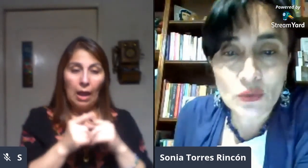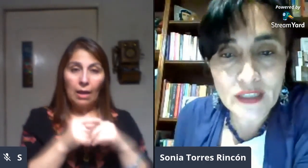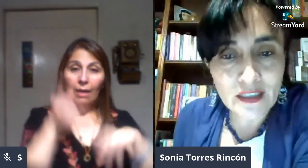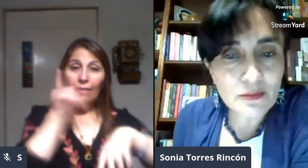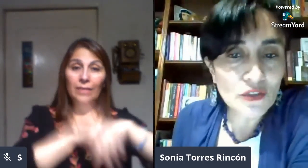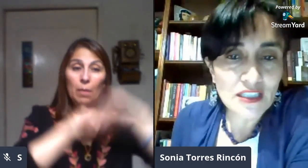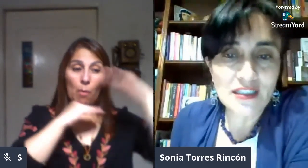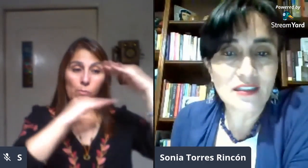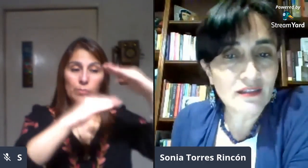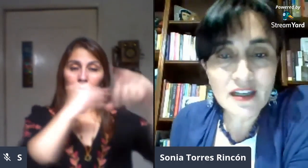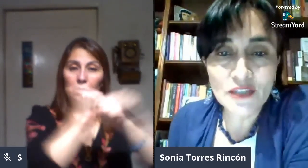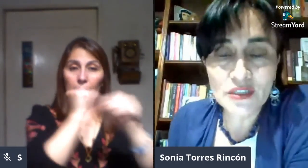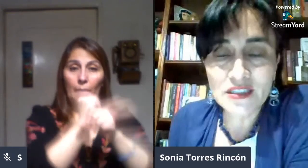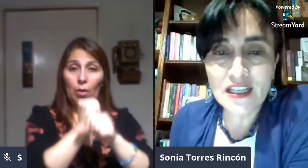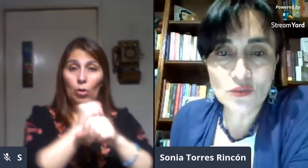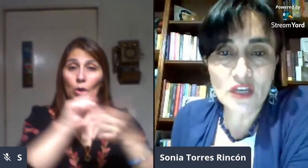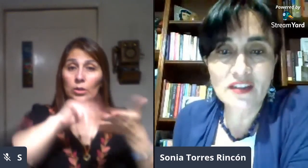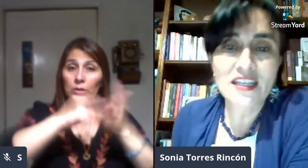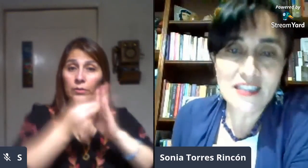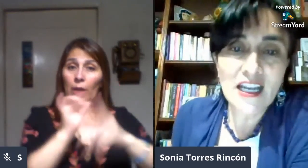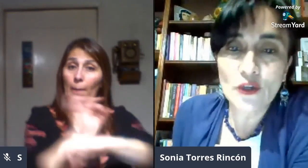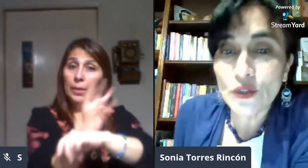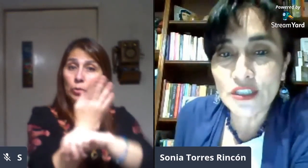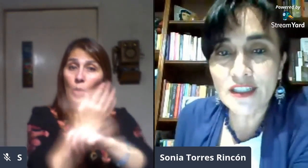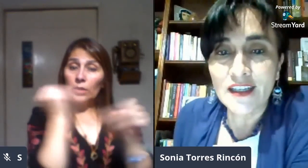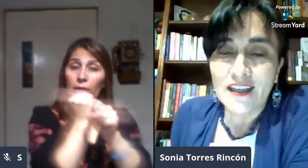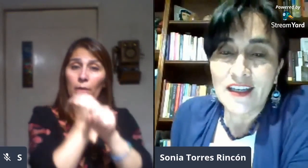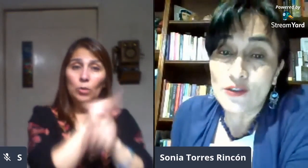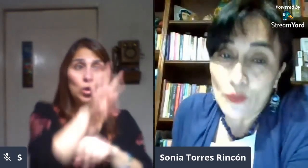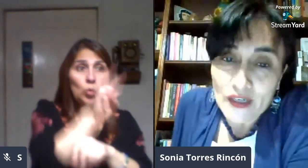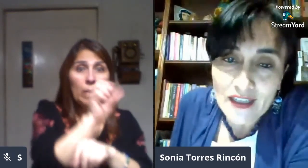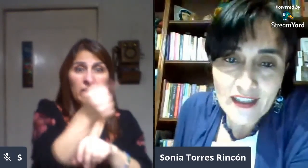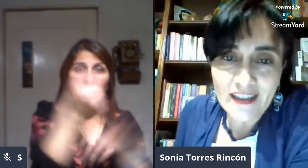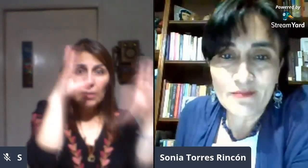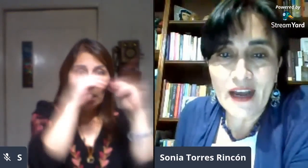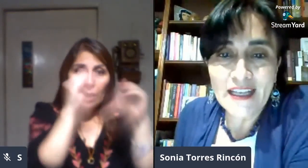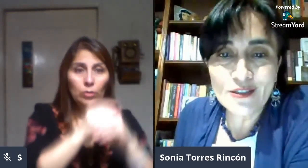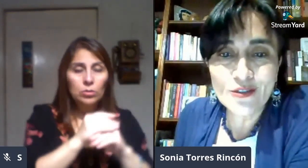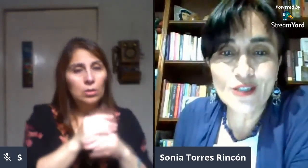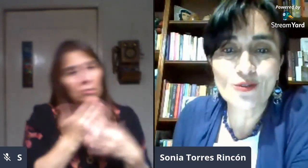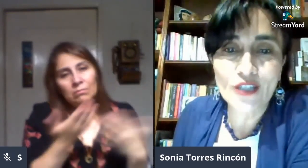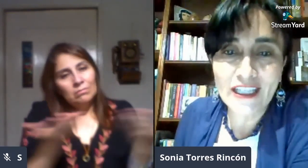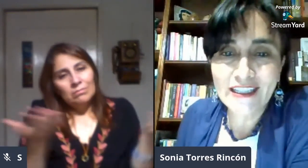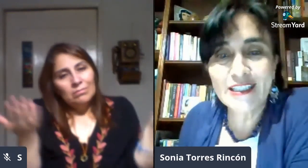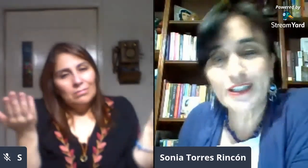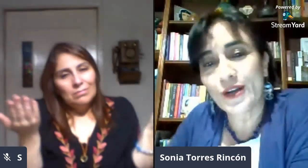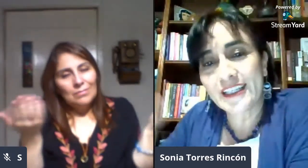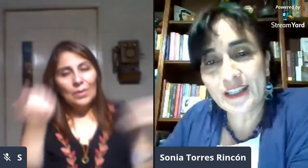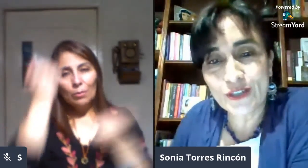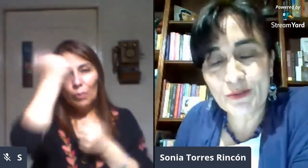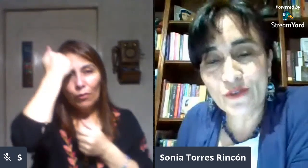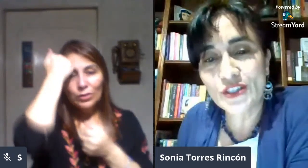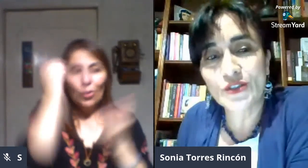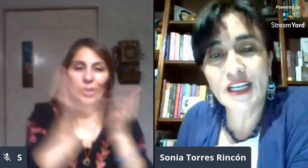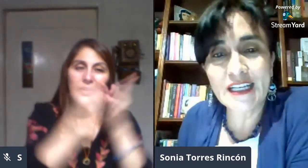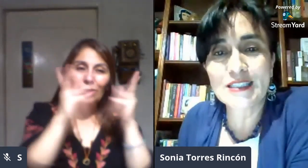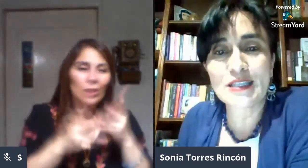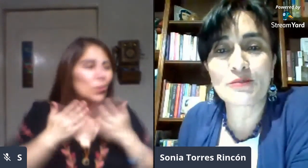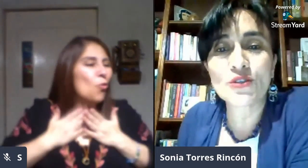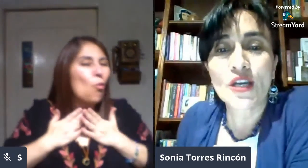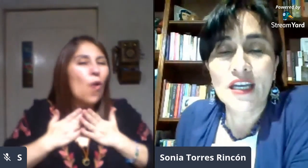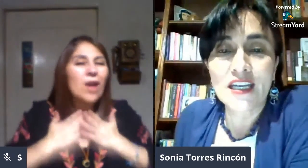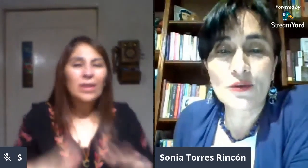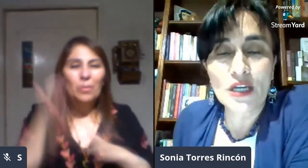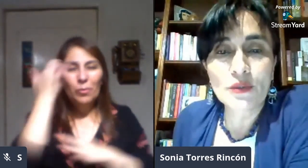porque sea virtual tenemos que estar trabajando hasta las 9, 10 de la noche, esto para maestros, estudiantes y cualquier otra profesión en la